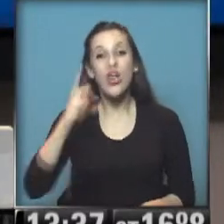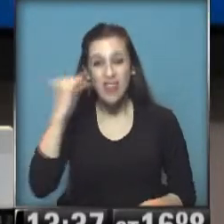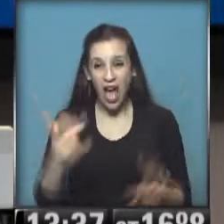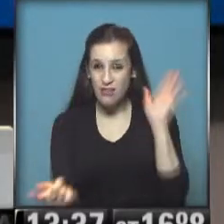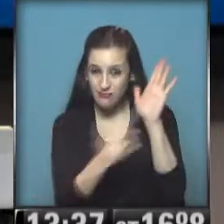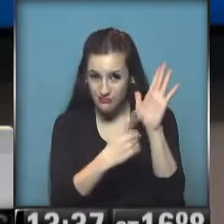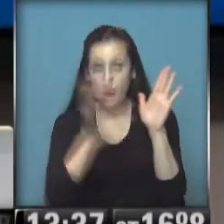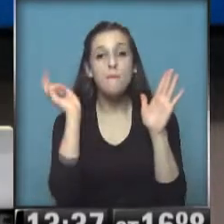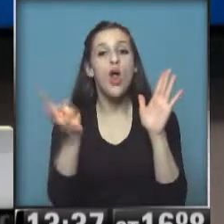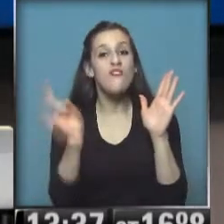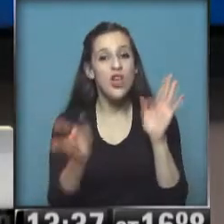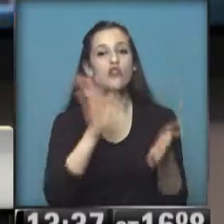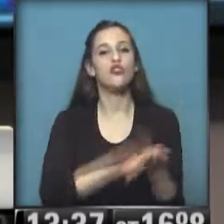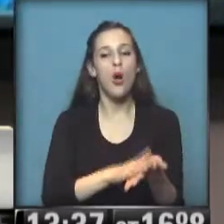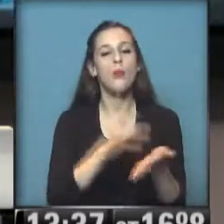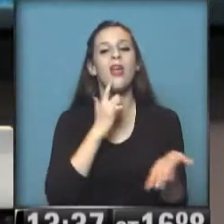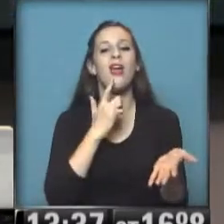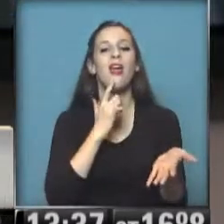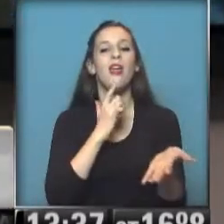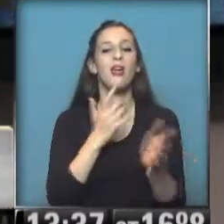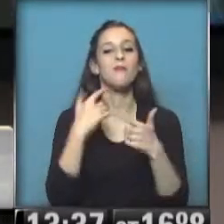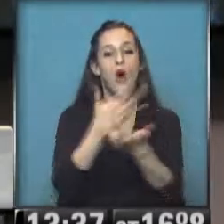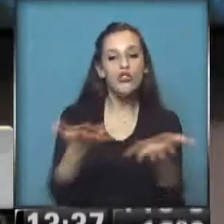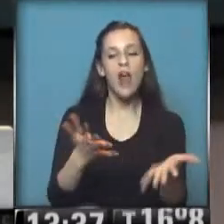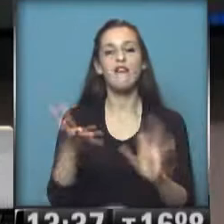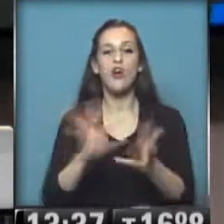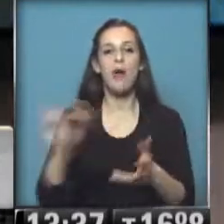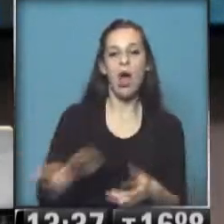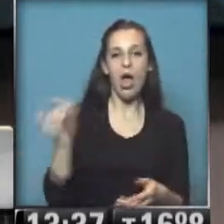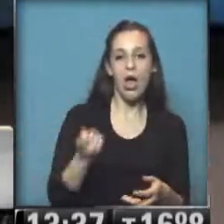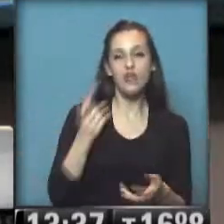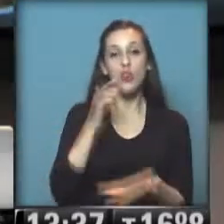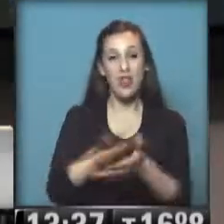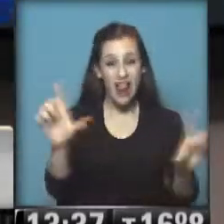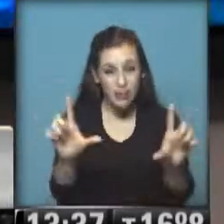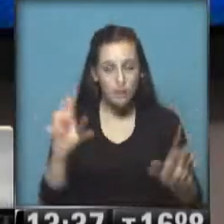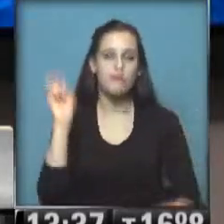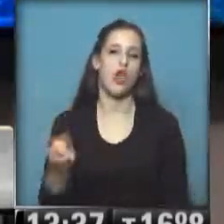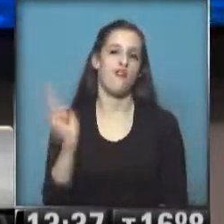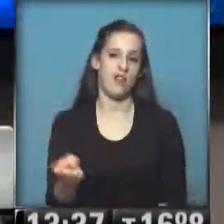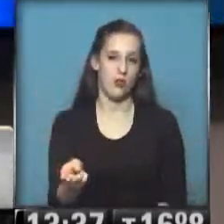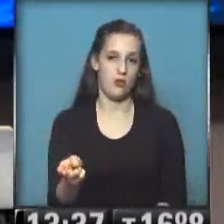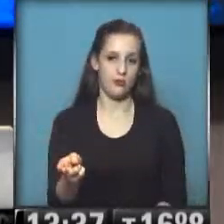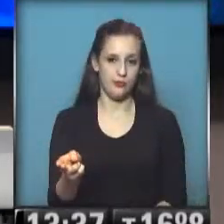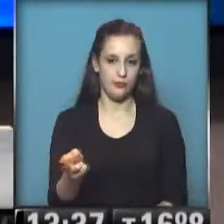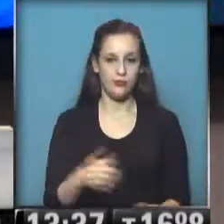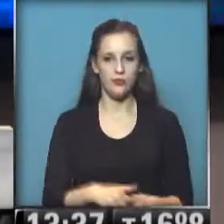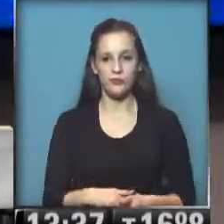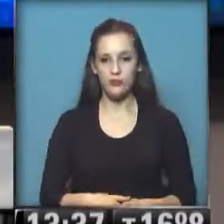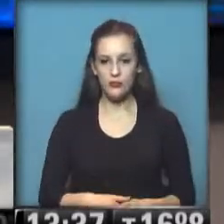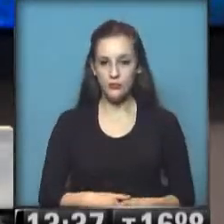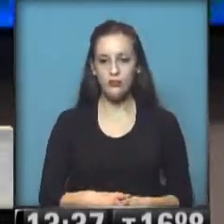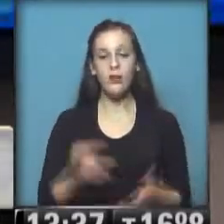los medios de comunicación y hay un observatorio al frente del cual estallan tales tevez que depende del ministerio de justicia sin embargo hay grandes